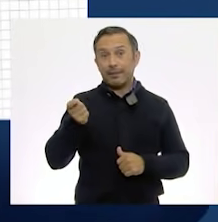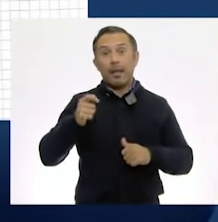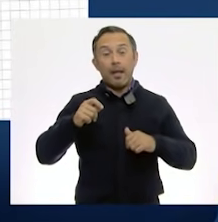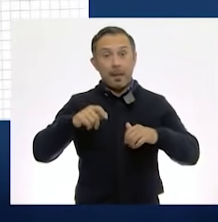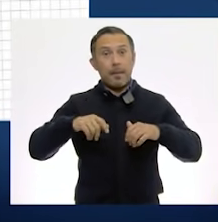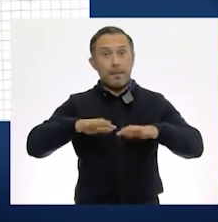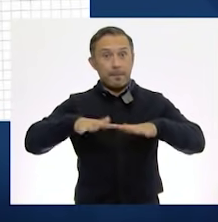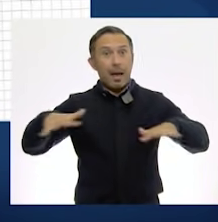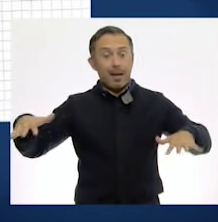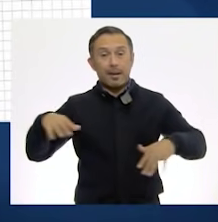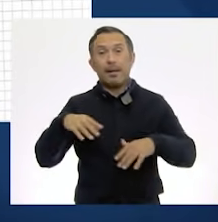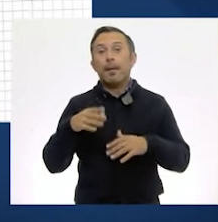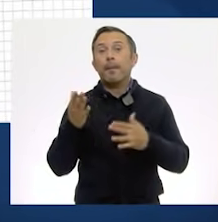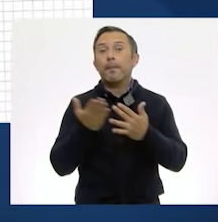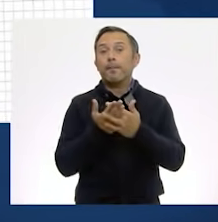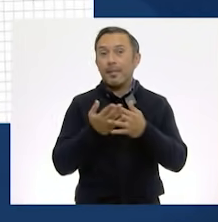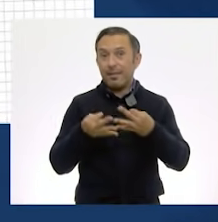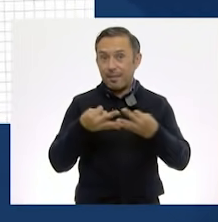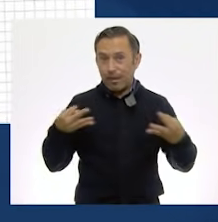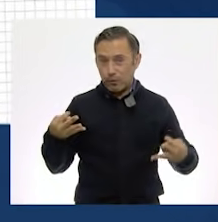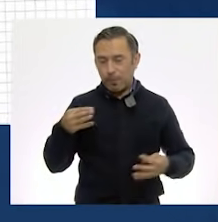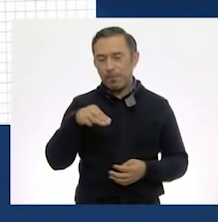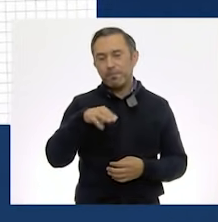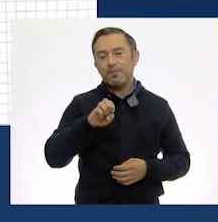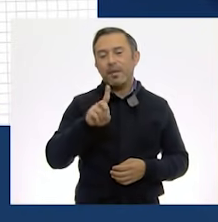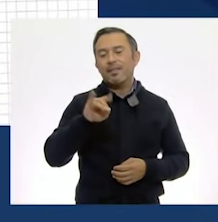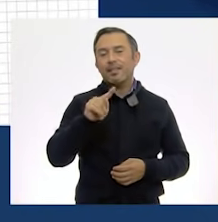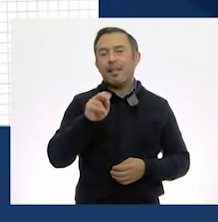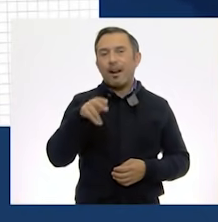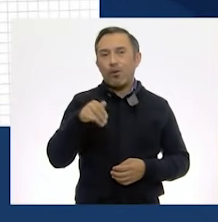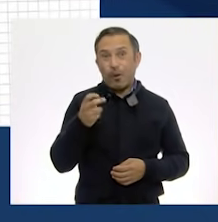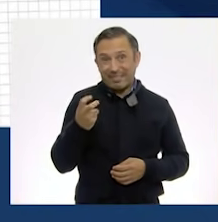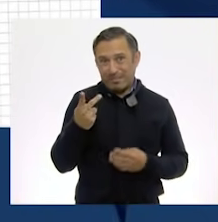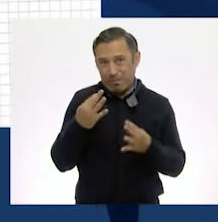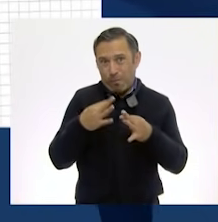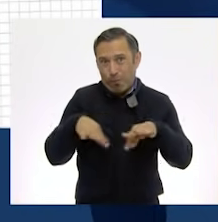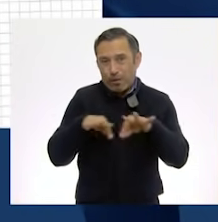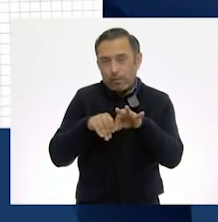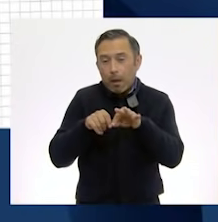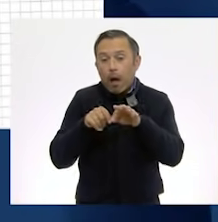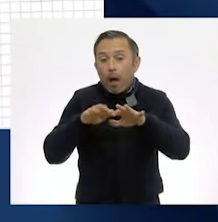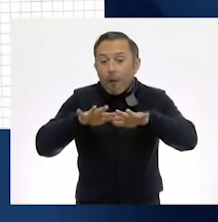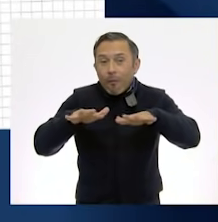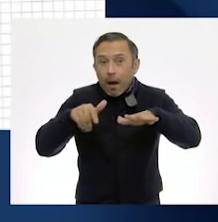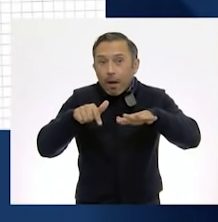es que esas civilizaciones fueron surgiendo cerca de él. Muy